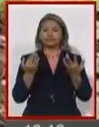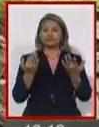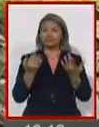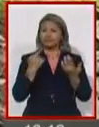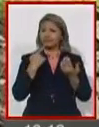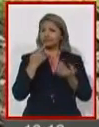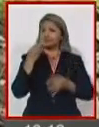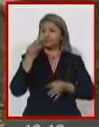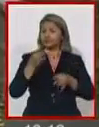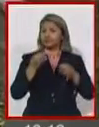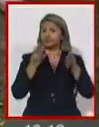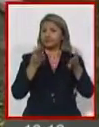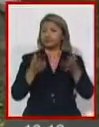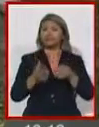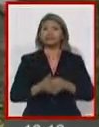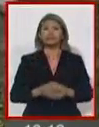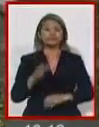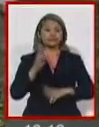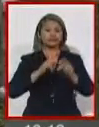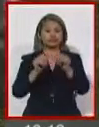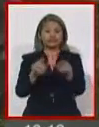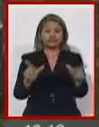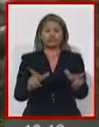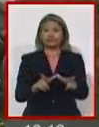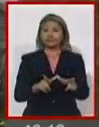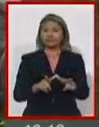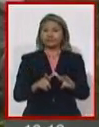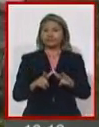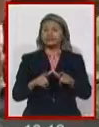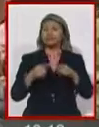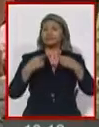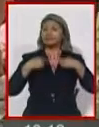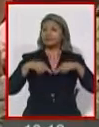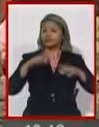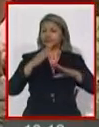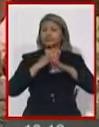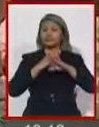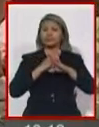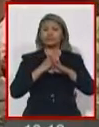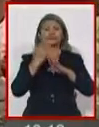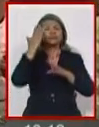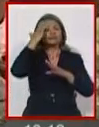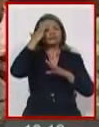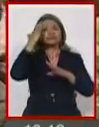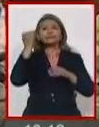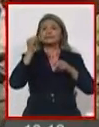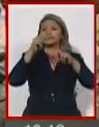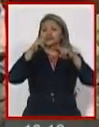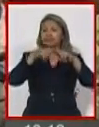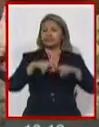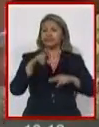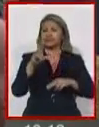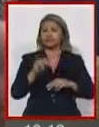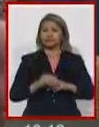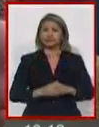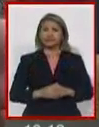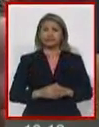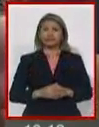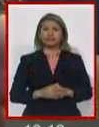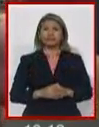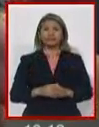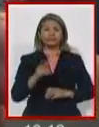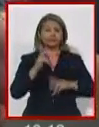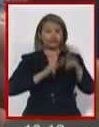a ver si dejan también pues aquí. Los vecinos del lugar indicaron que se movilizarán ya que rechazan este asentamiento. Los comerciantes de forma